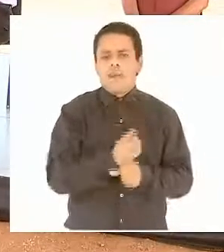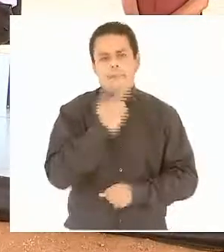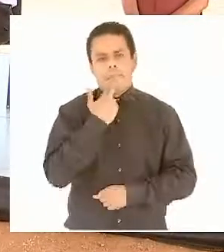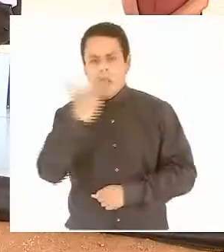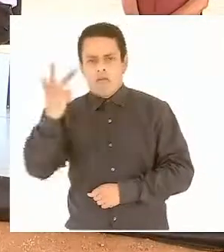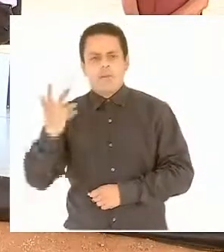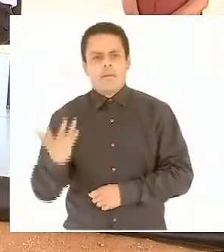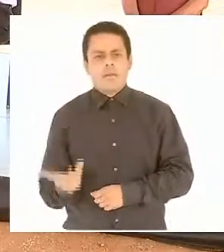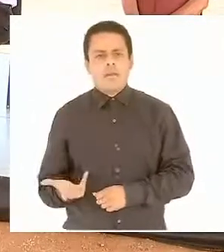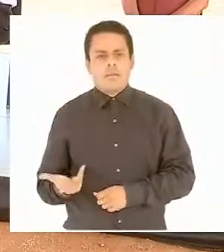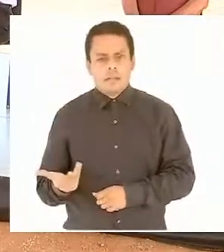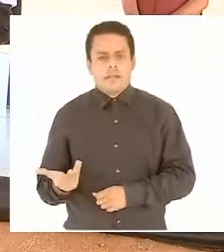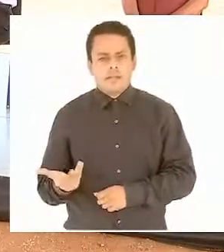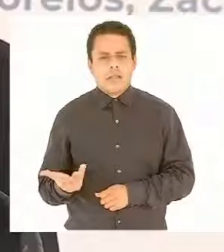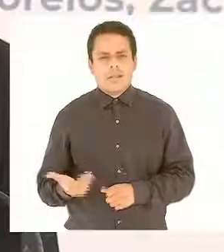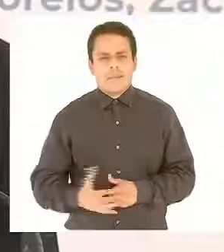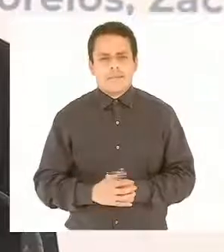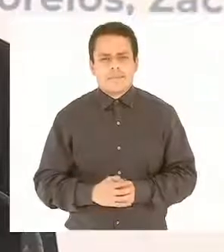con mejores